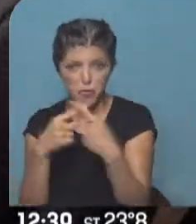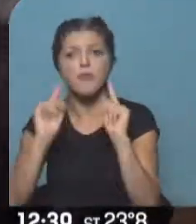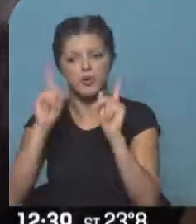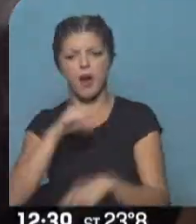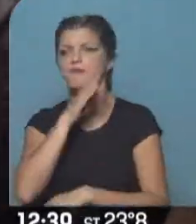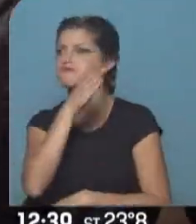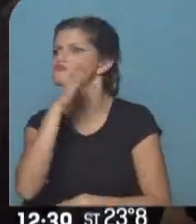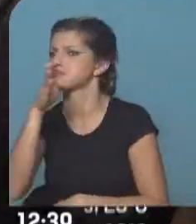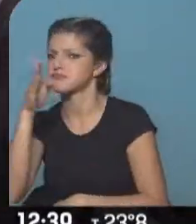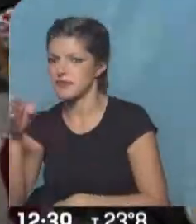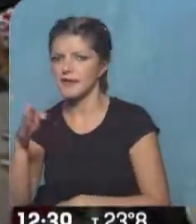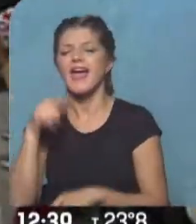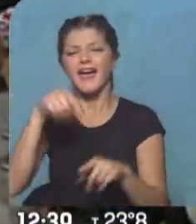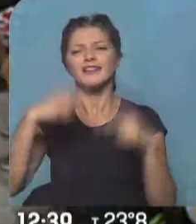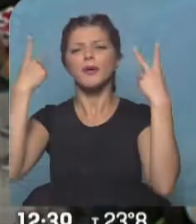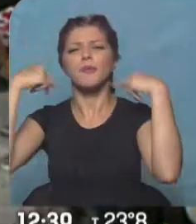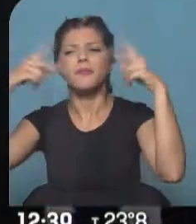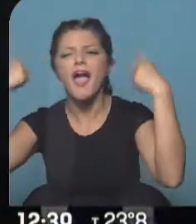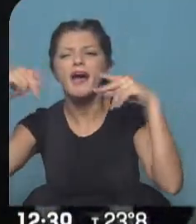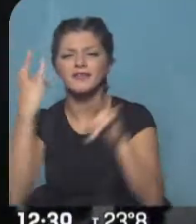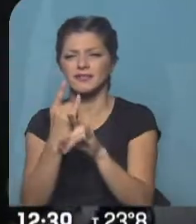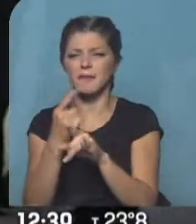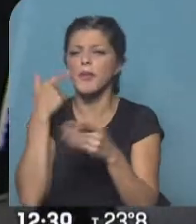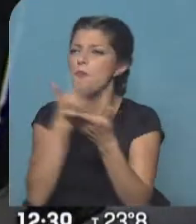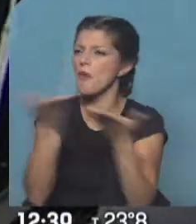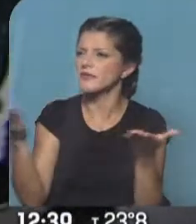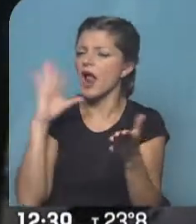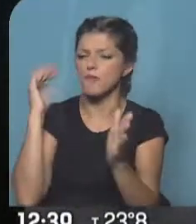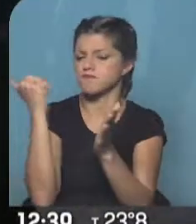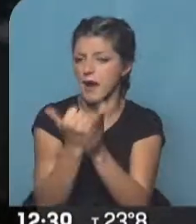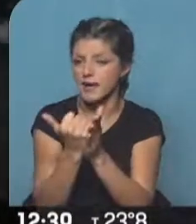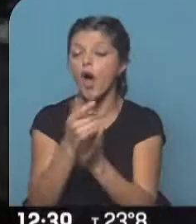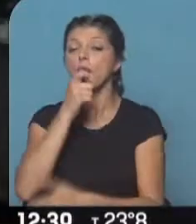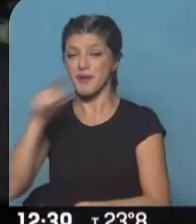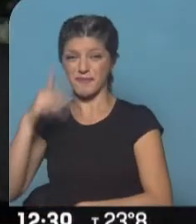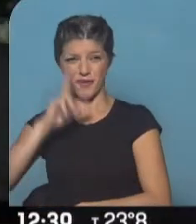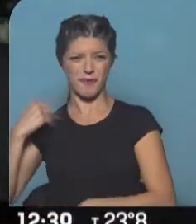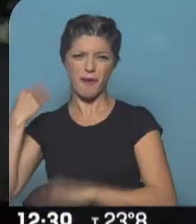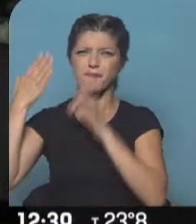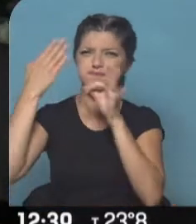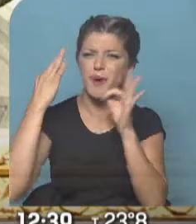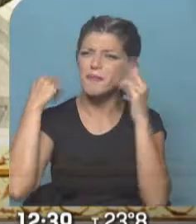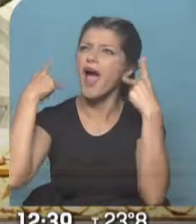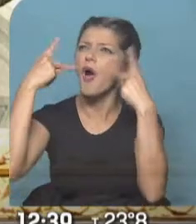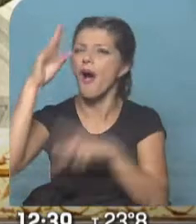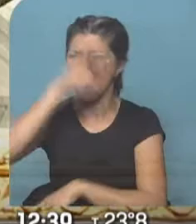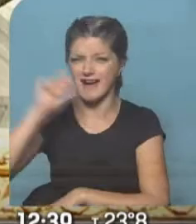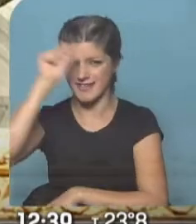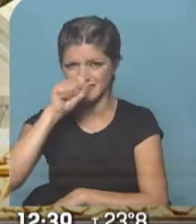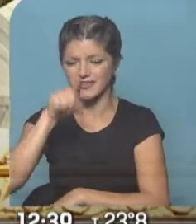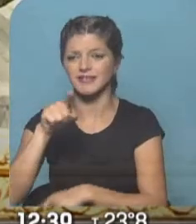dejan una lectura política, como la presencia de Francisco en Grecia con los refugiados o su encuentro con el patriarca